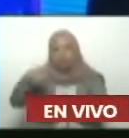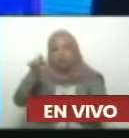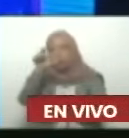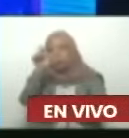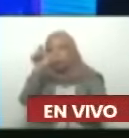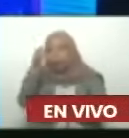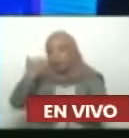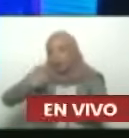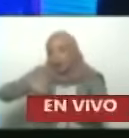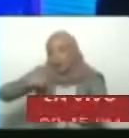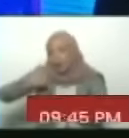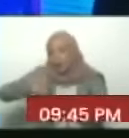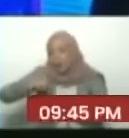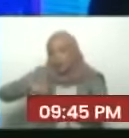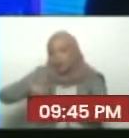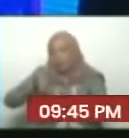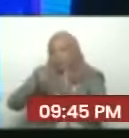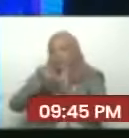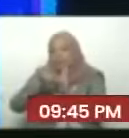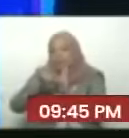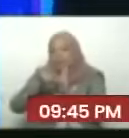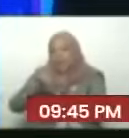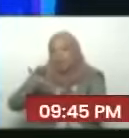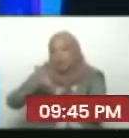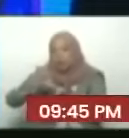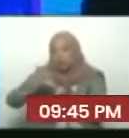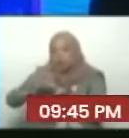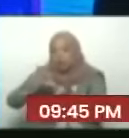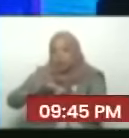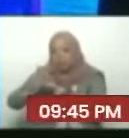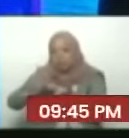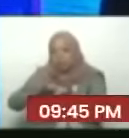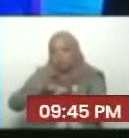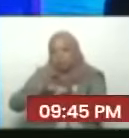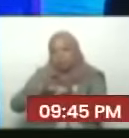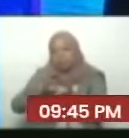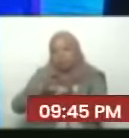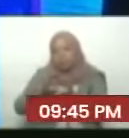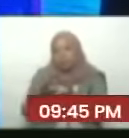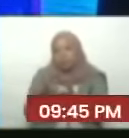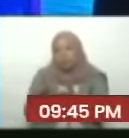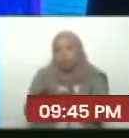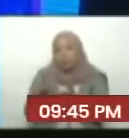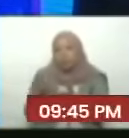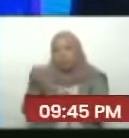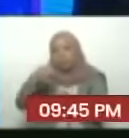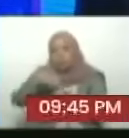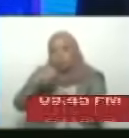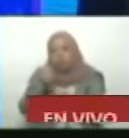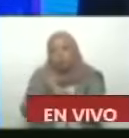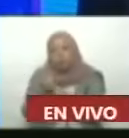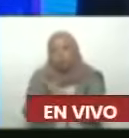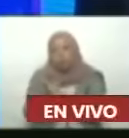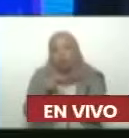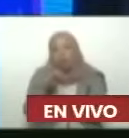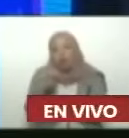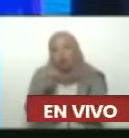para La Plata, estamos en el Gran Buenos Aires. Sí, correcto. Sí, La Plata es la capital de la provincia, Yo soy de Avellaneda, fui intendente de